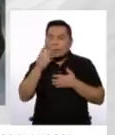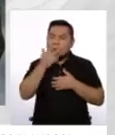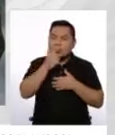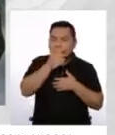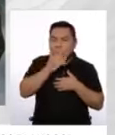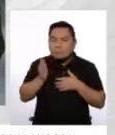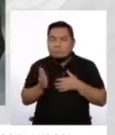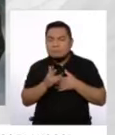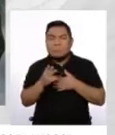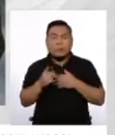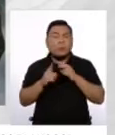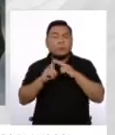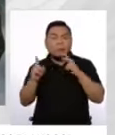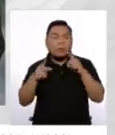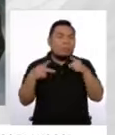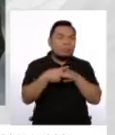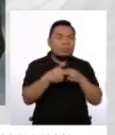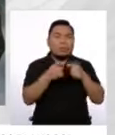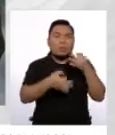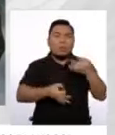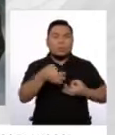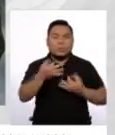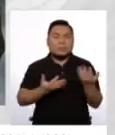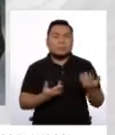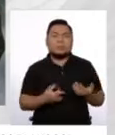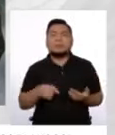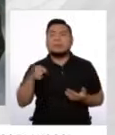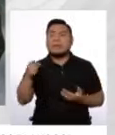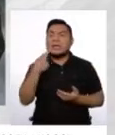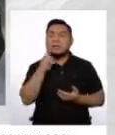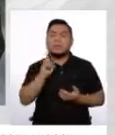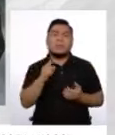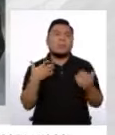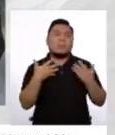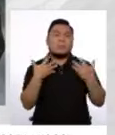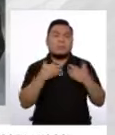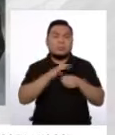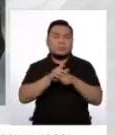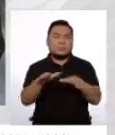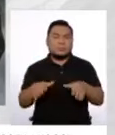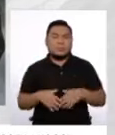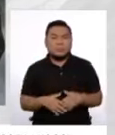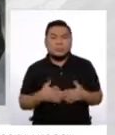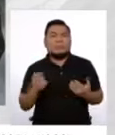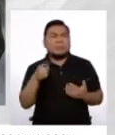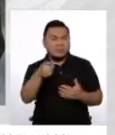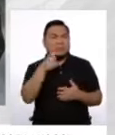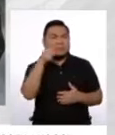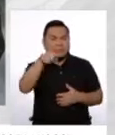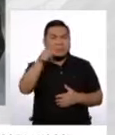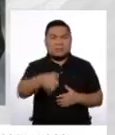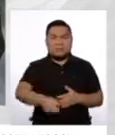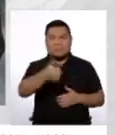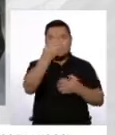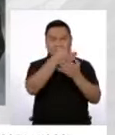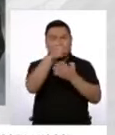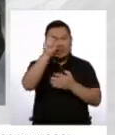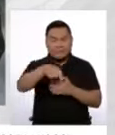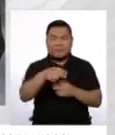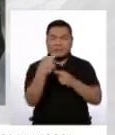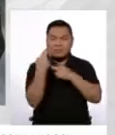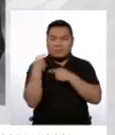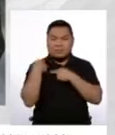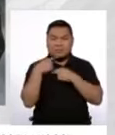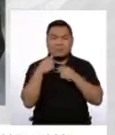en resguardo o en domicilio, les genera temor de continuar participando con su información, porque les